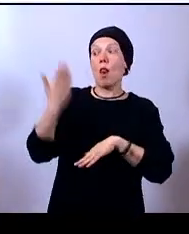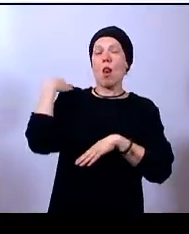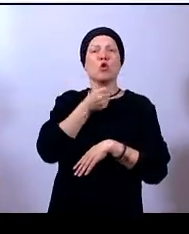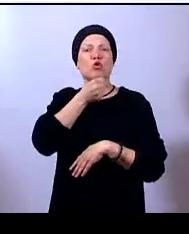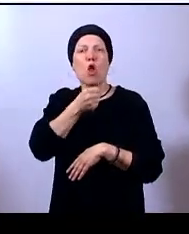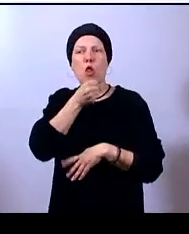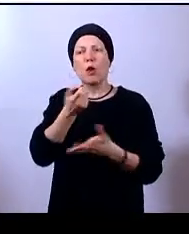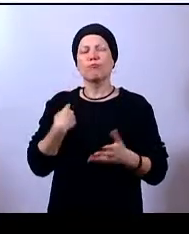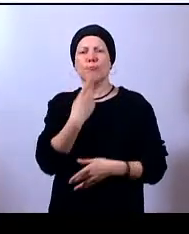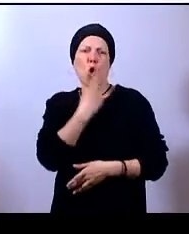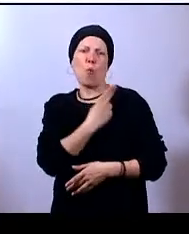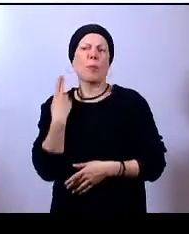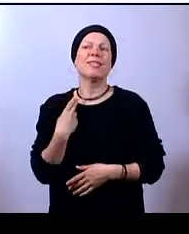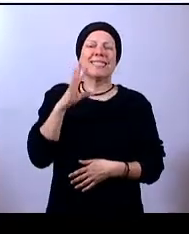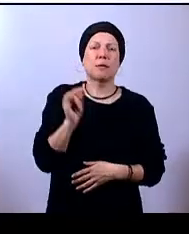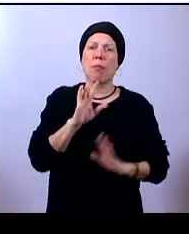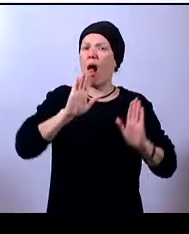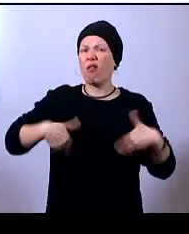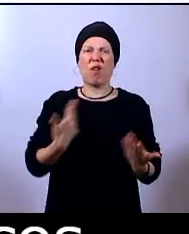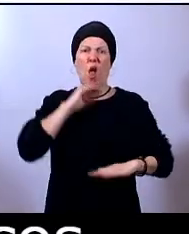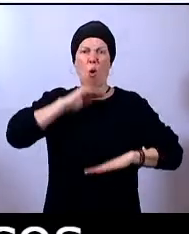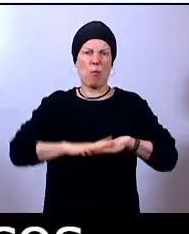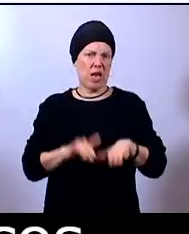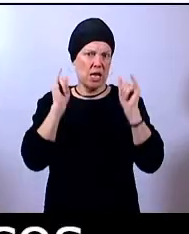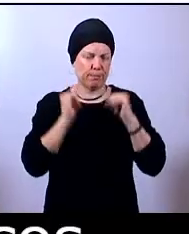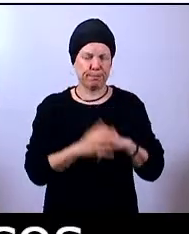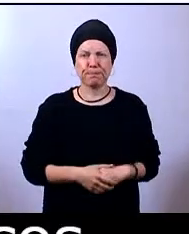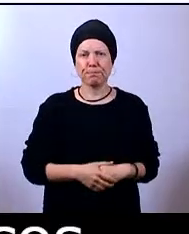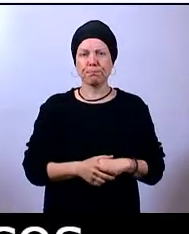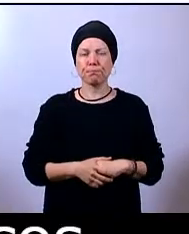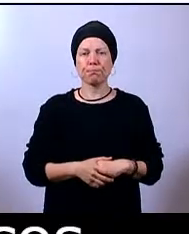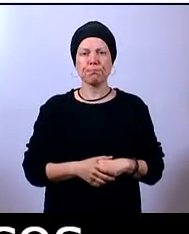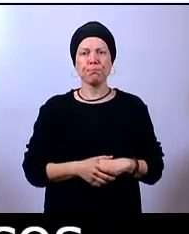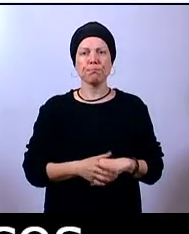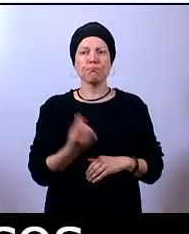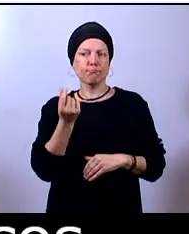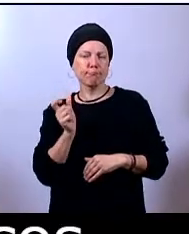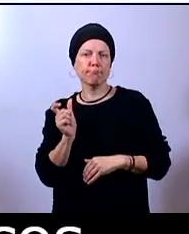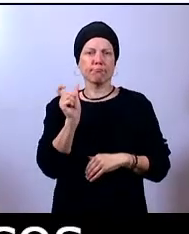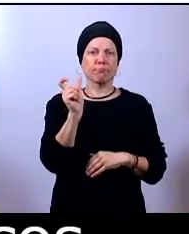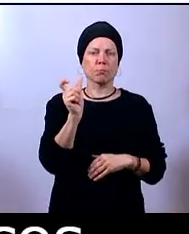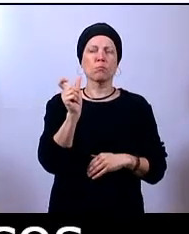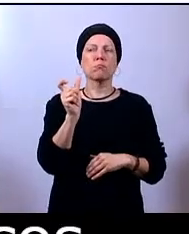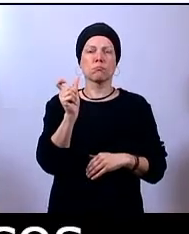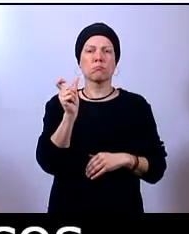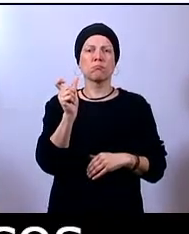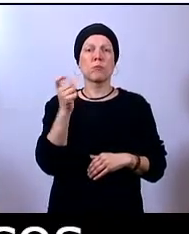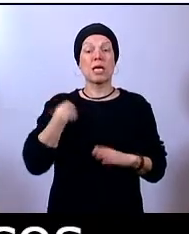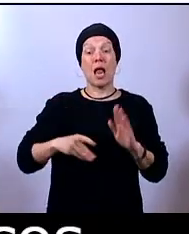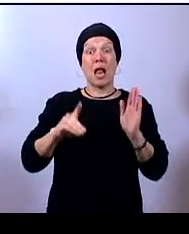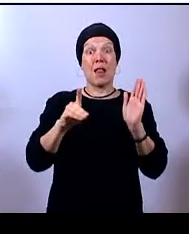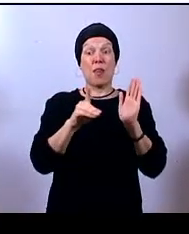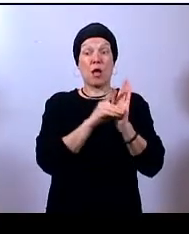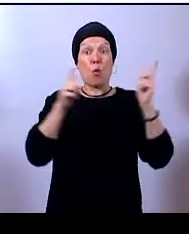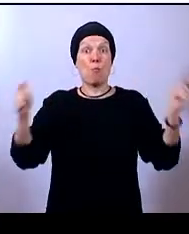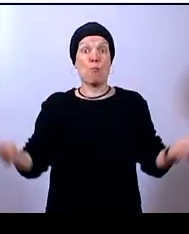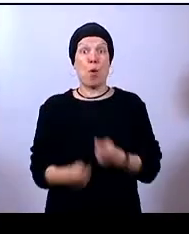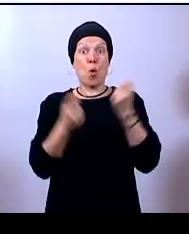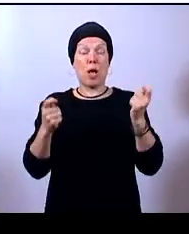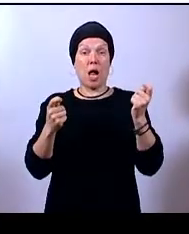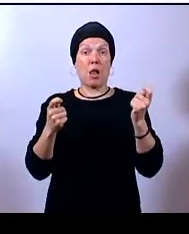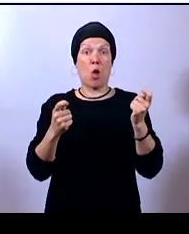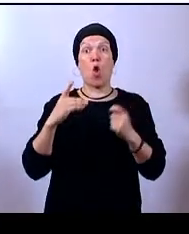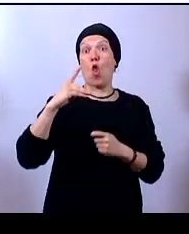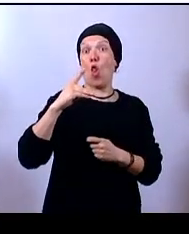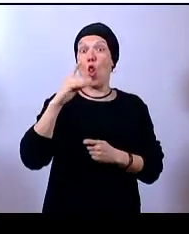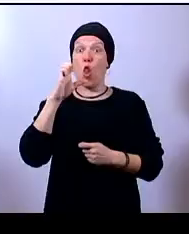socialista se comprometió pero que nunca cumplió. Las nuevas cuantías tendrán efecto una vez el decreto sea publicado en el Diario Oficial